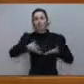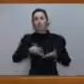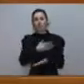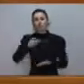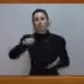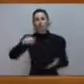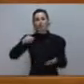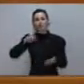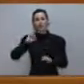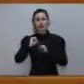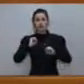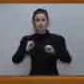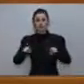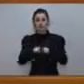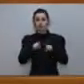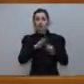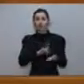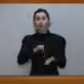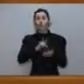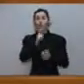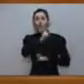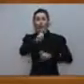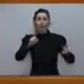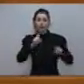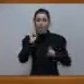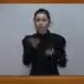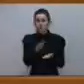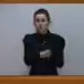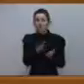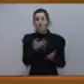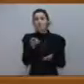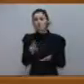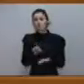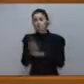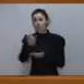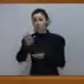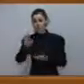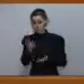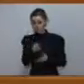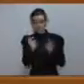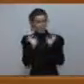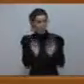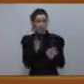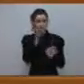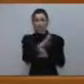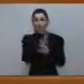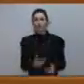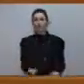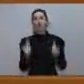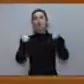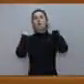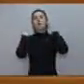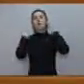el asesinato en el caso de crónica de una muerte anunciada y el despido, en el caso de los seres, cae como una losa ante la mirada